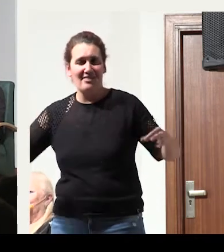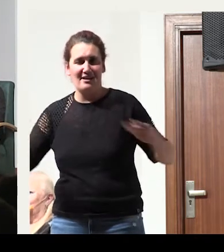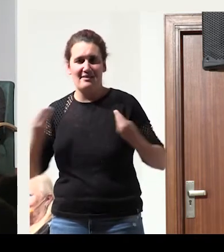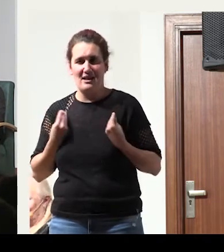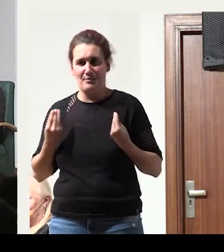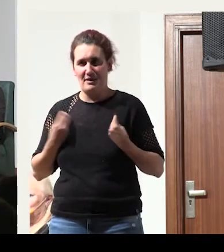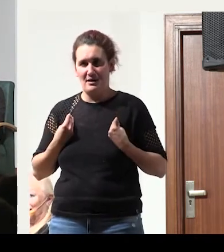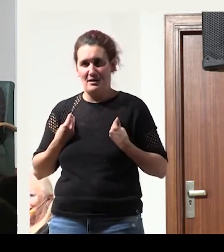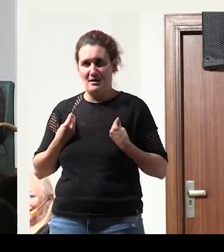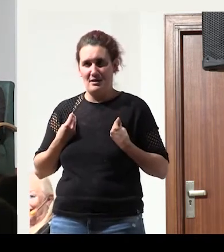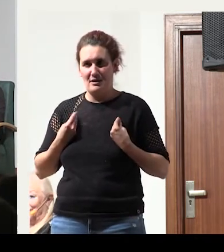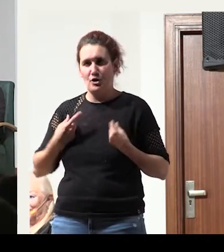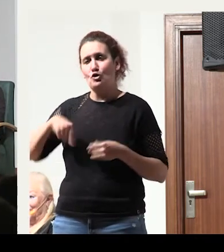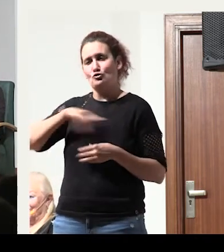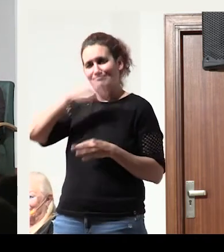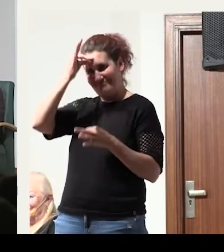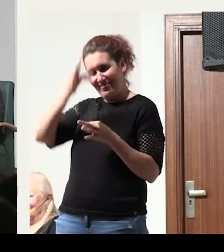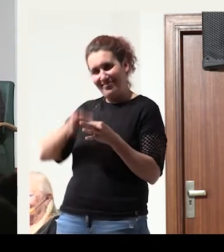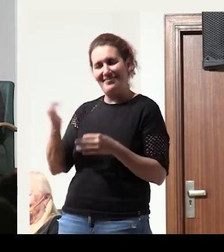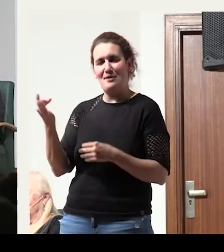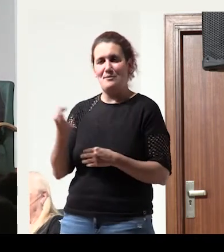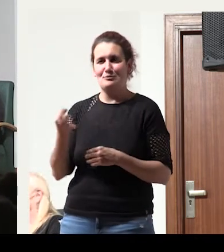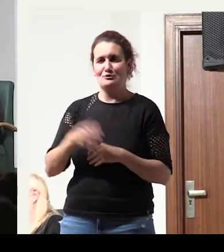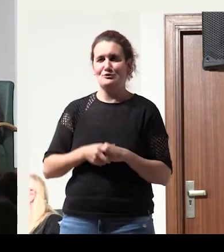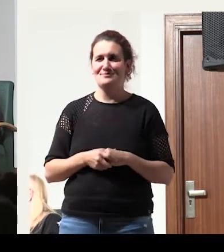tenemos que creer.